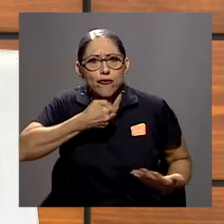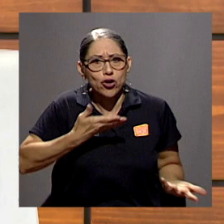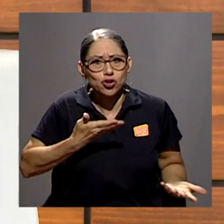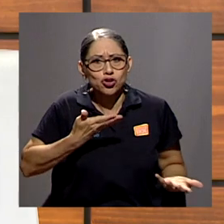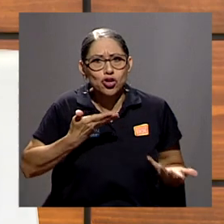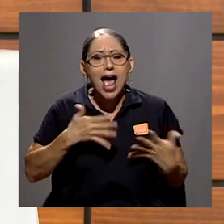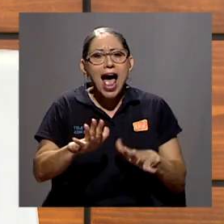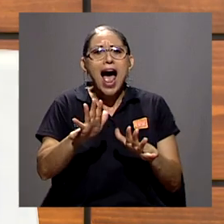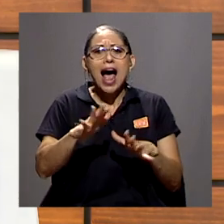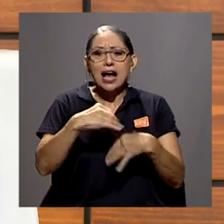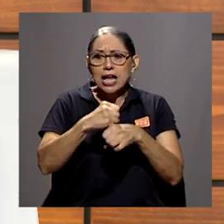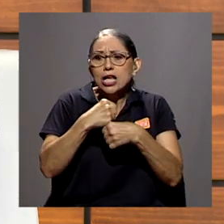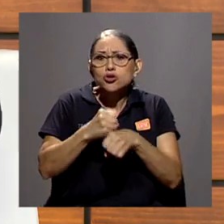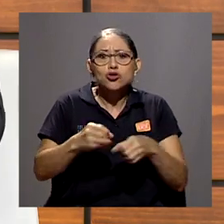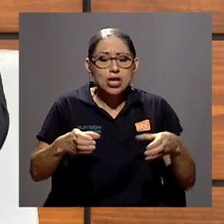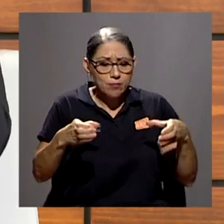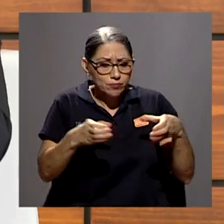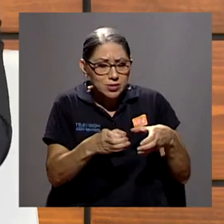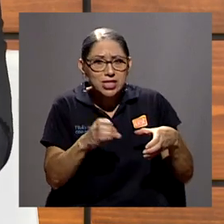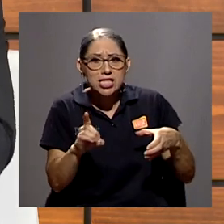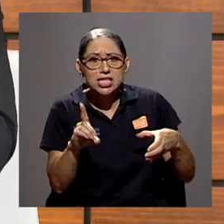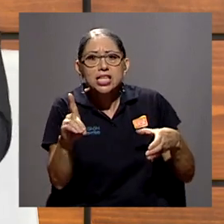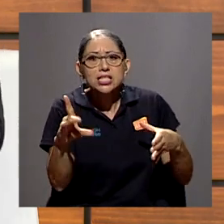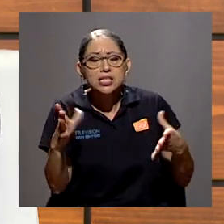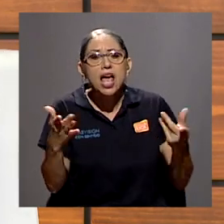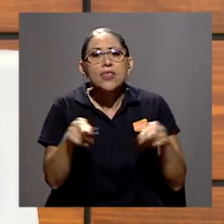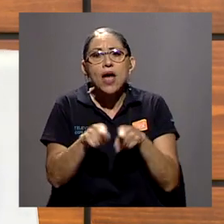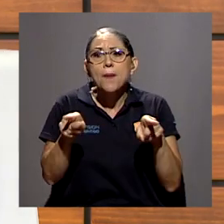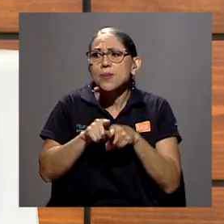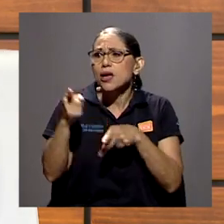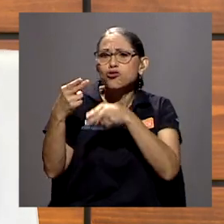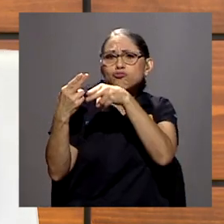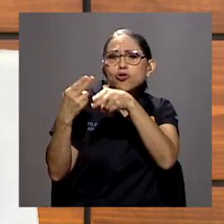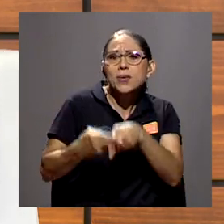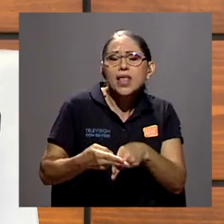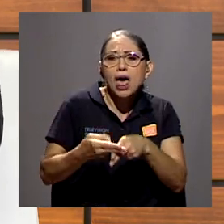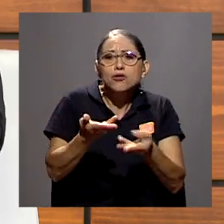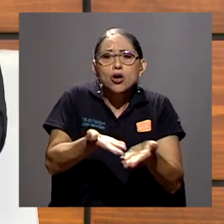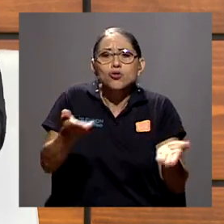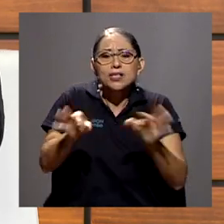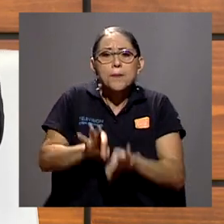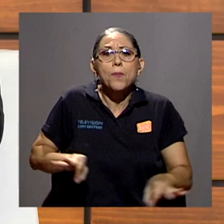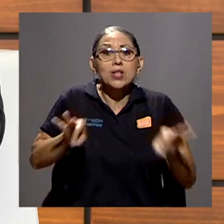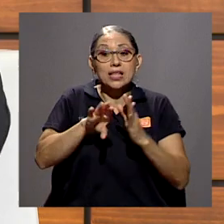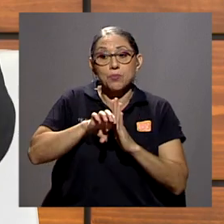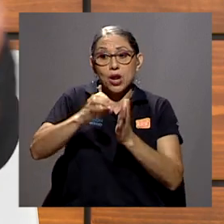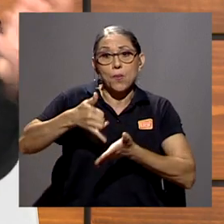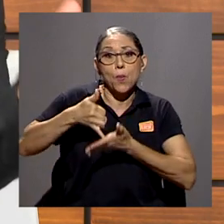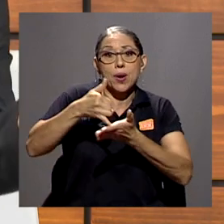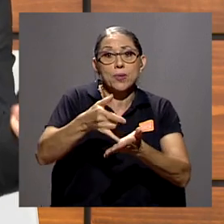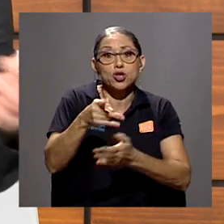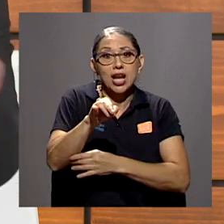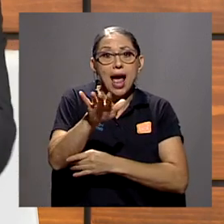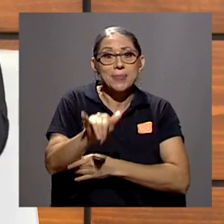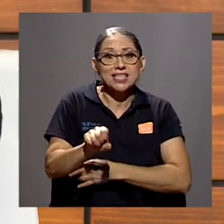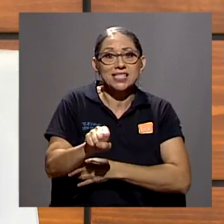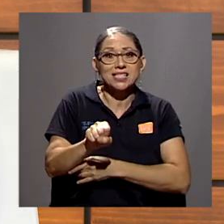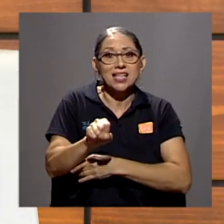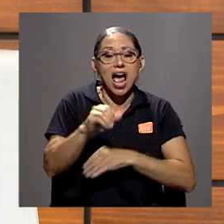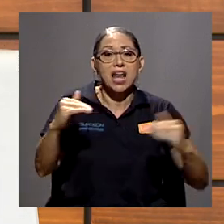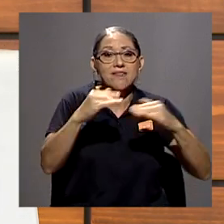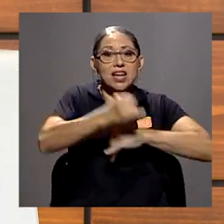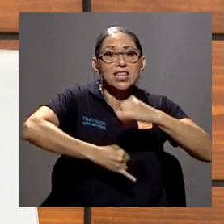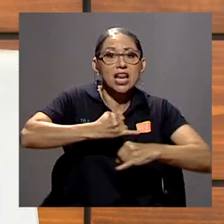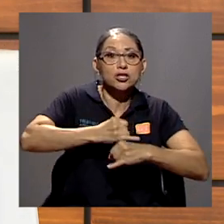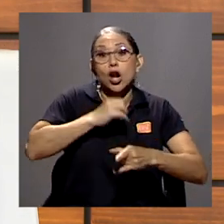creadores de discos compactos han estado nominados en plataformas importantes como los grandes en a nivel internacional oa nivel nacional con las